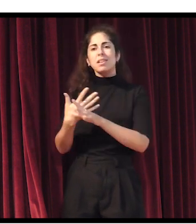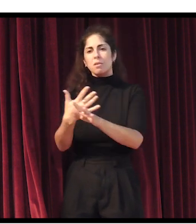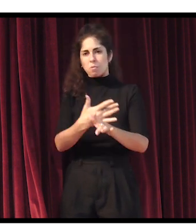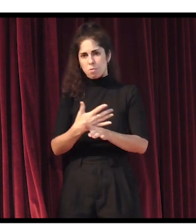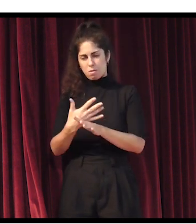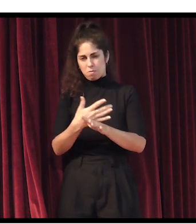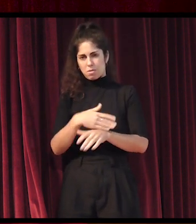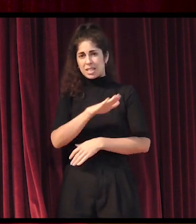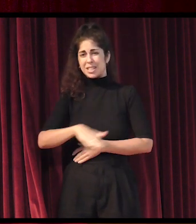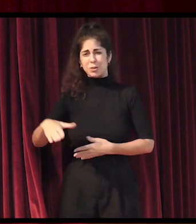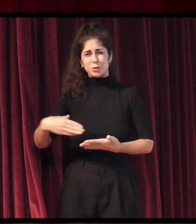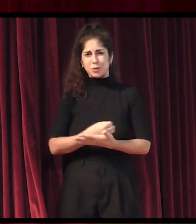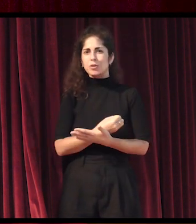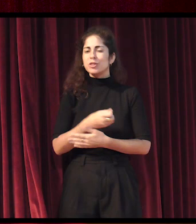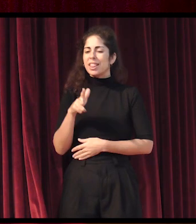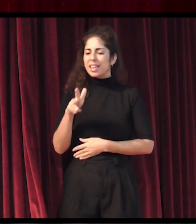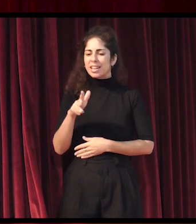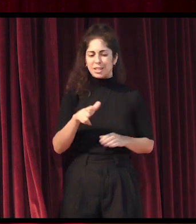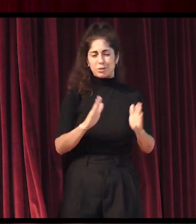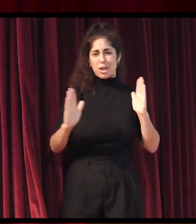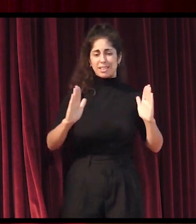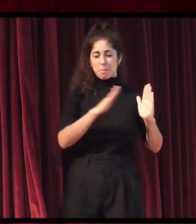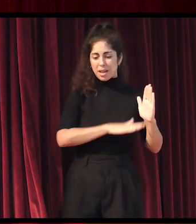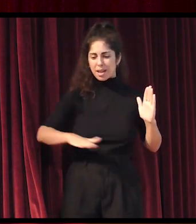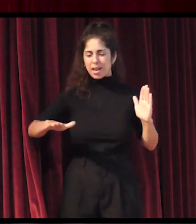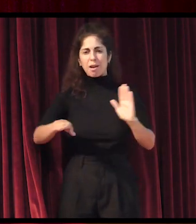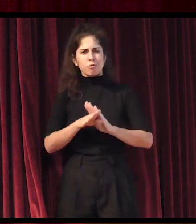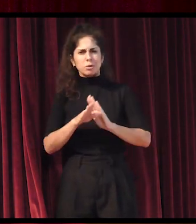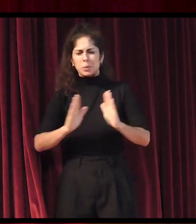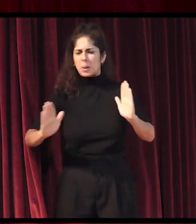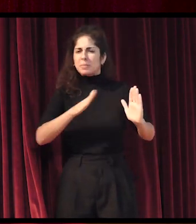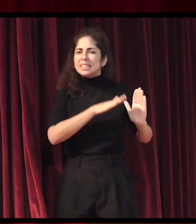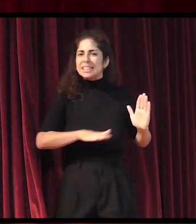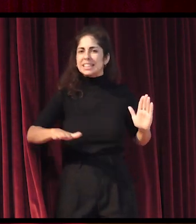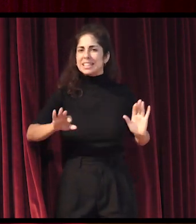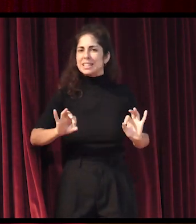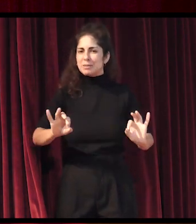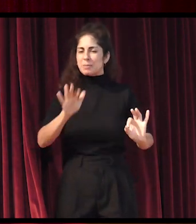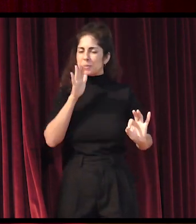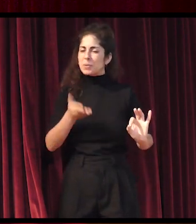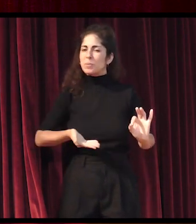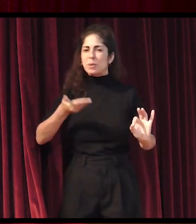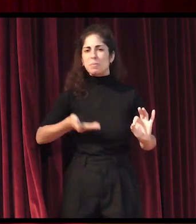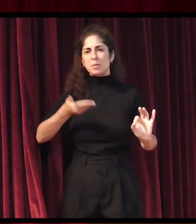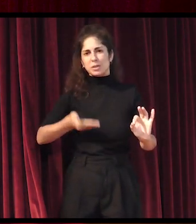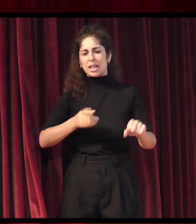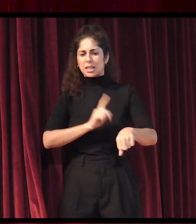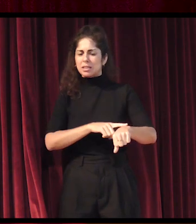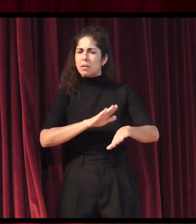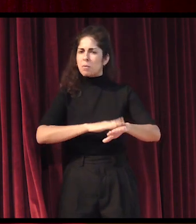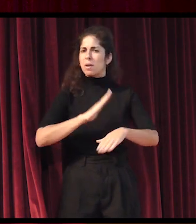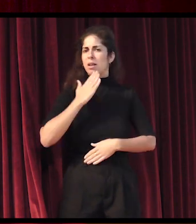los niños tienen el derecho de seguir siendo niños durante toda su infancia. Por ello es muy importante que tengan tiempo y oportunidades para el ocio y las